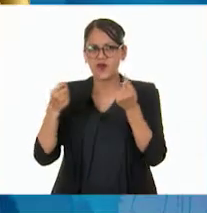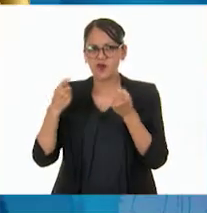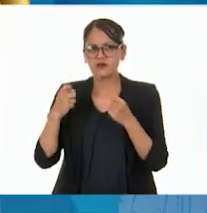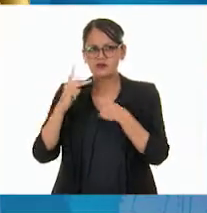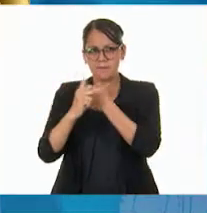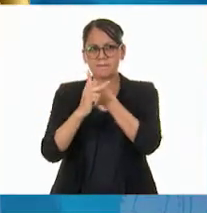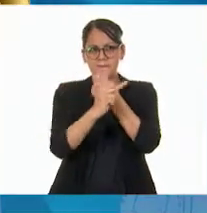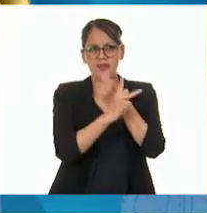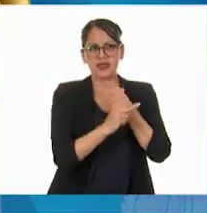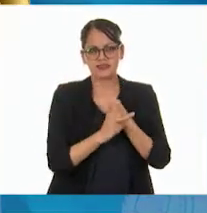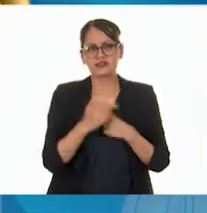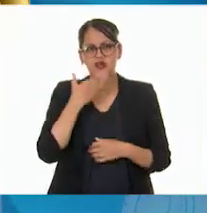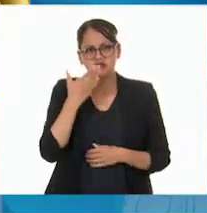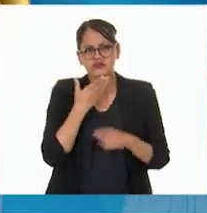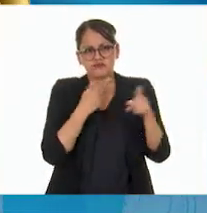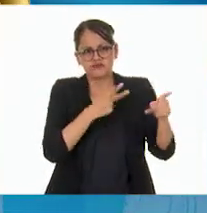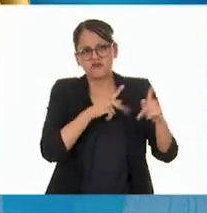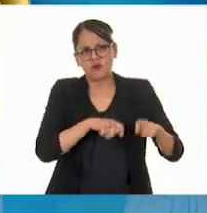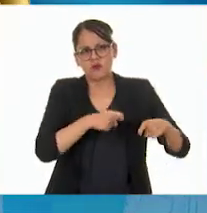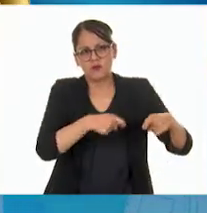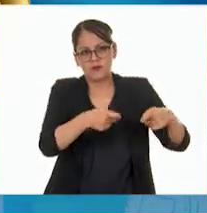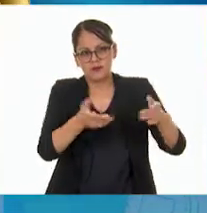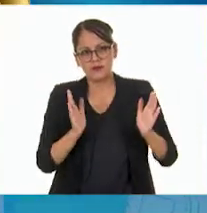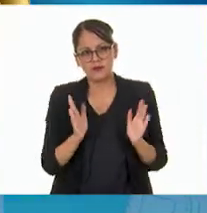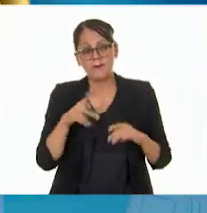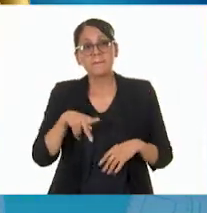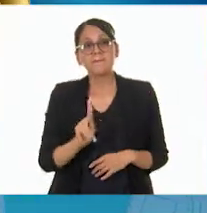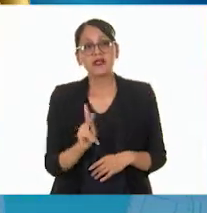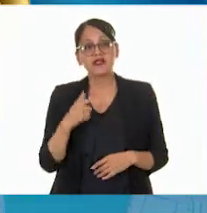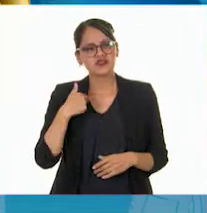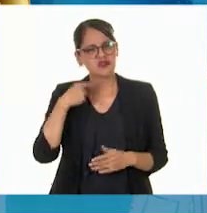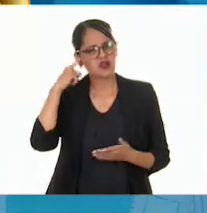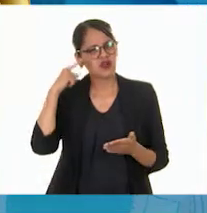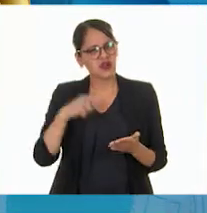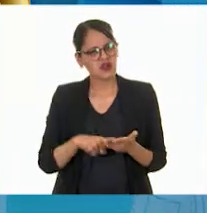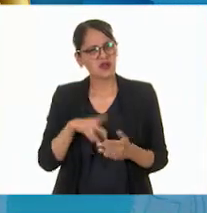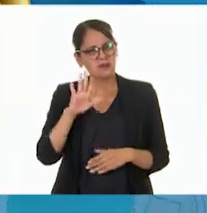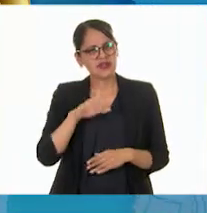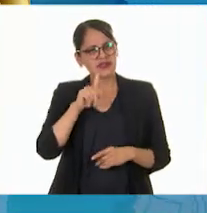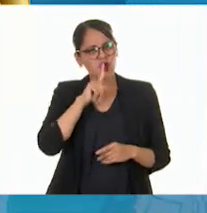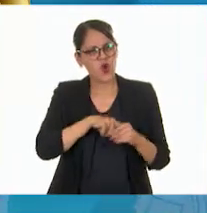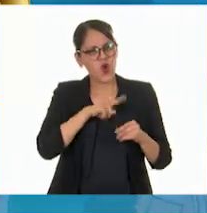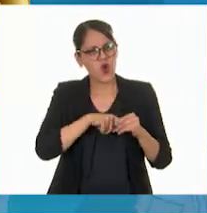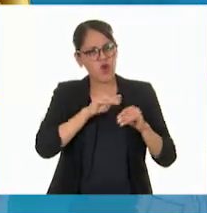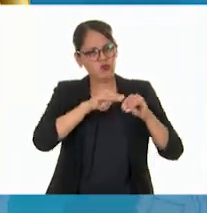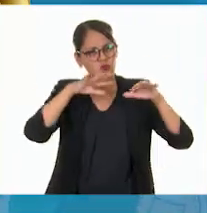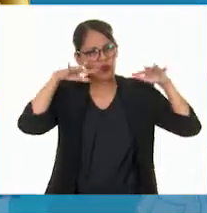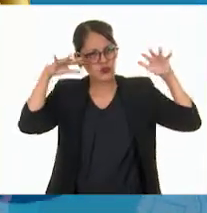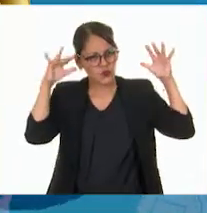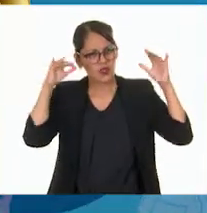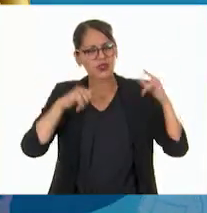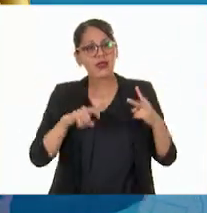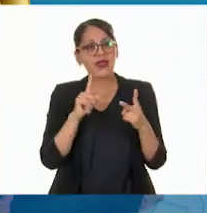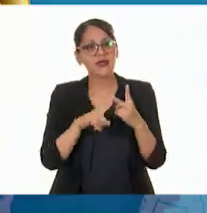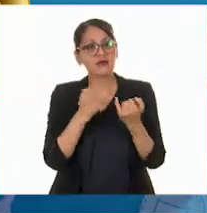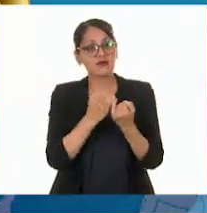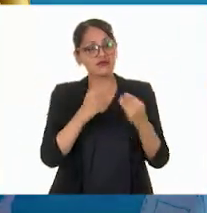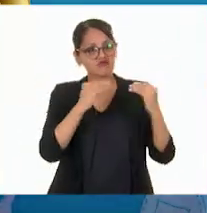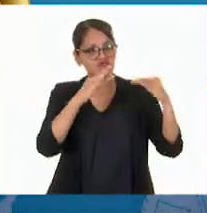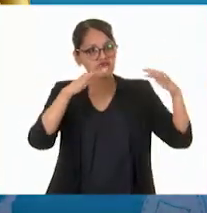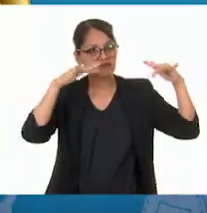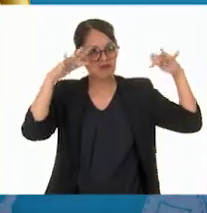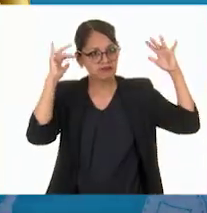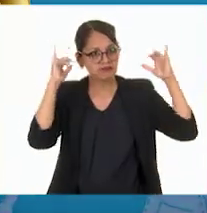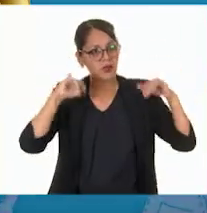del país se hacen este tipo de procesiones. Siempre me han parecido muy coloridas y llenas de cosas muy llamativas